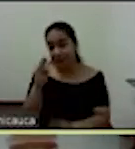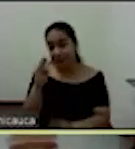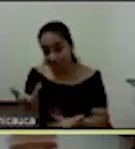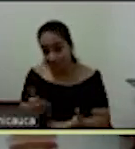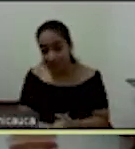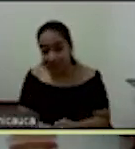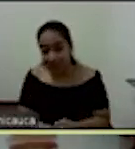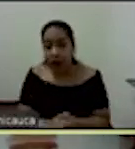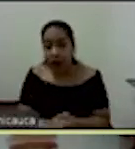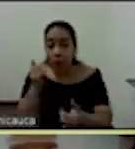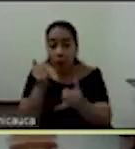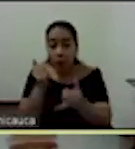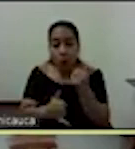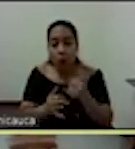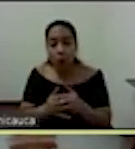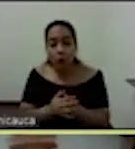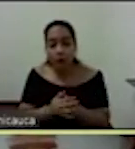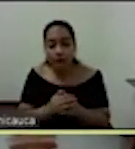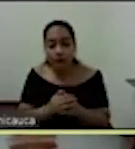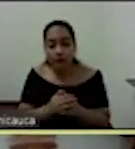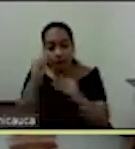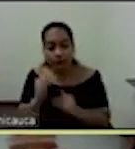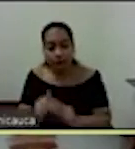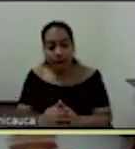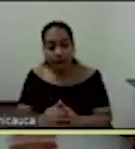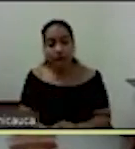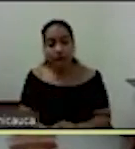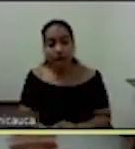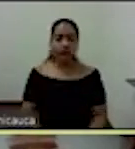Por último, siguiente.